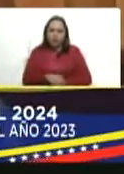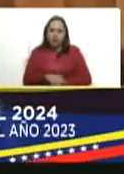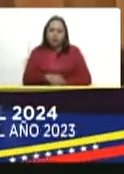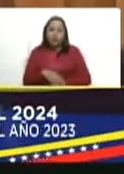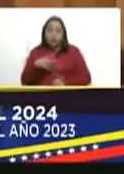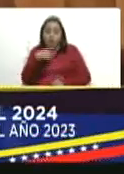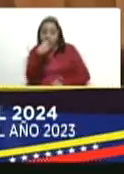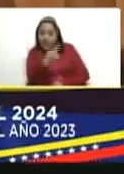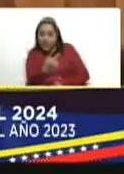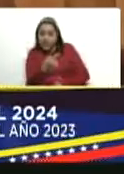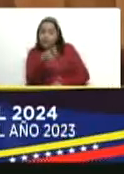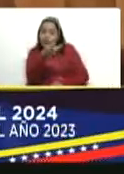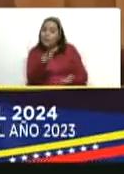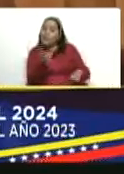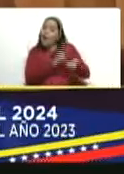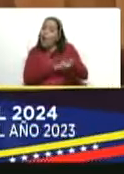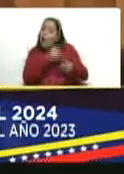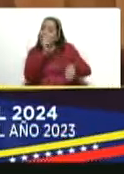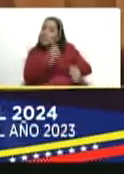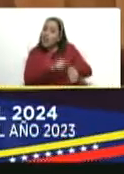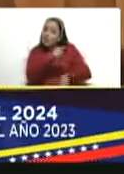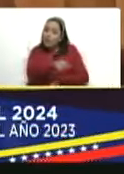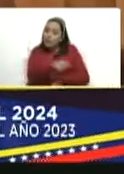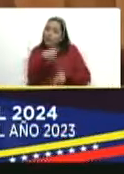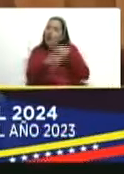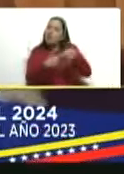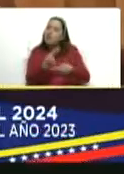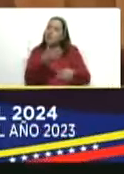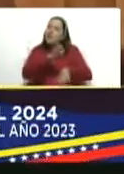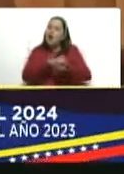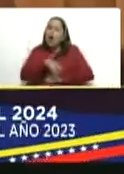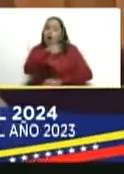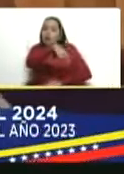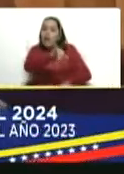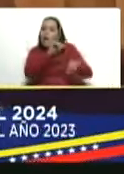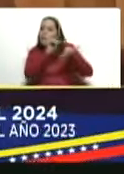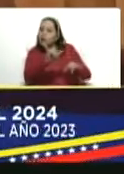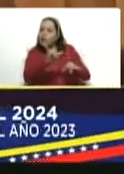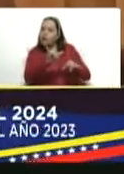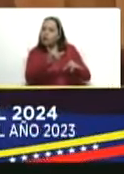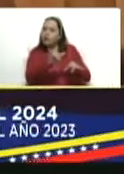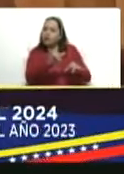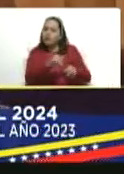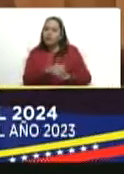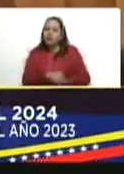dije, ese peor momento es el resultado de sus acciones.